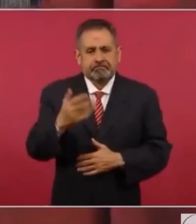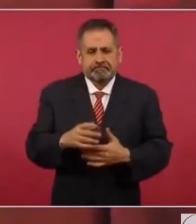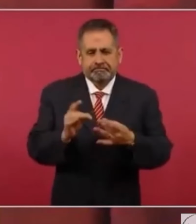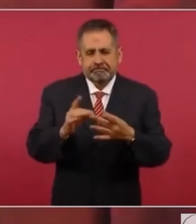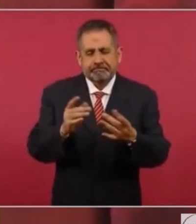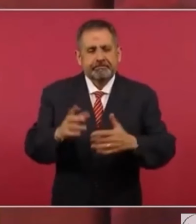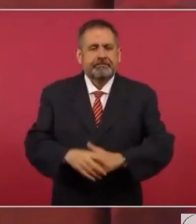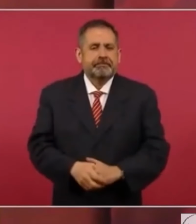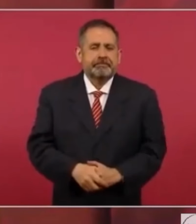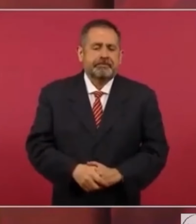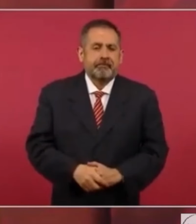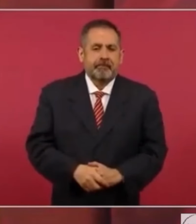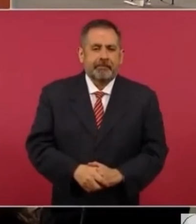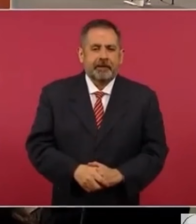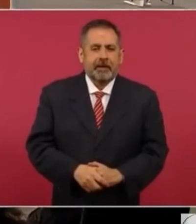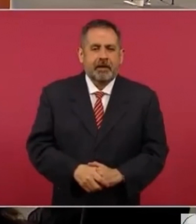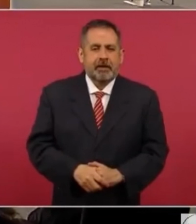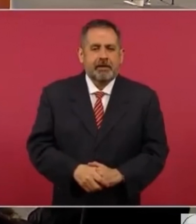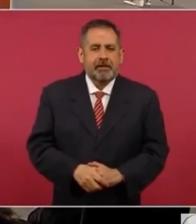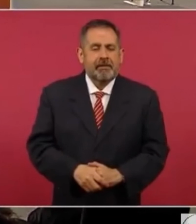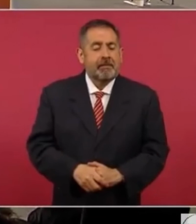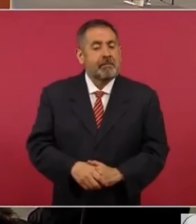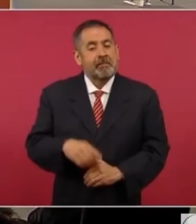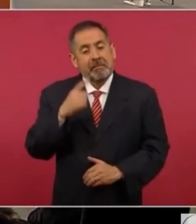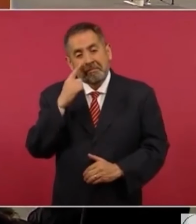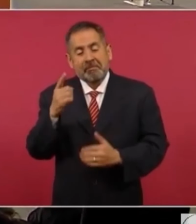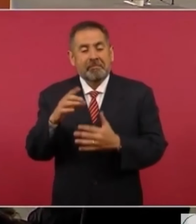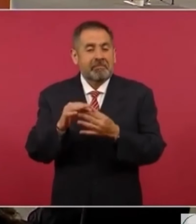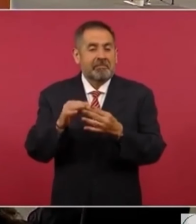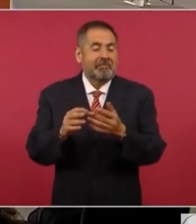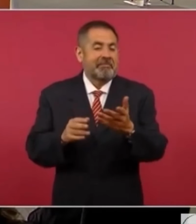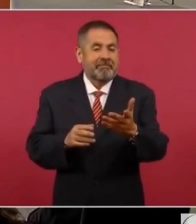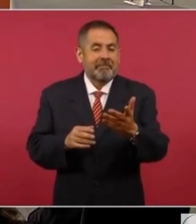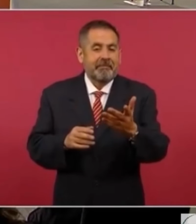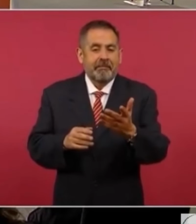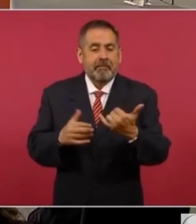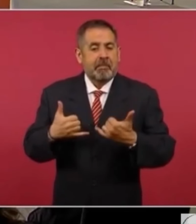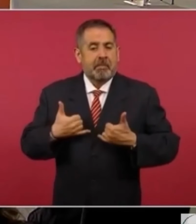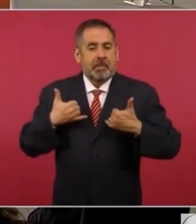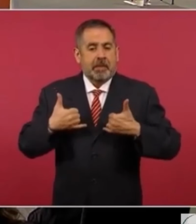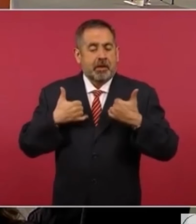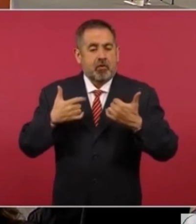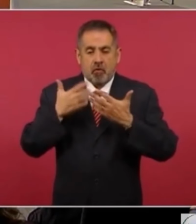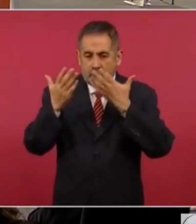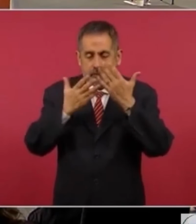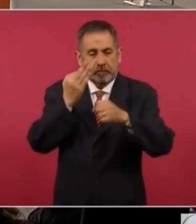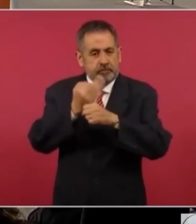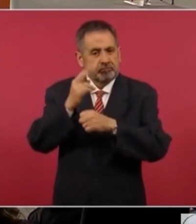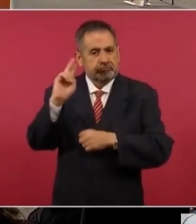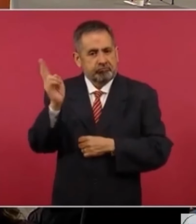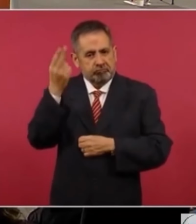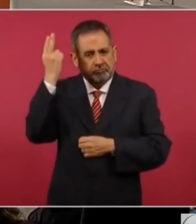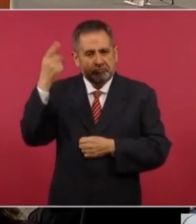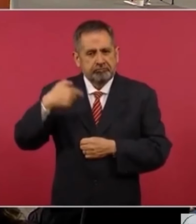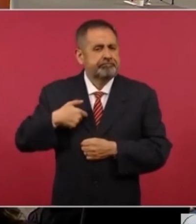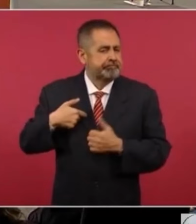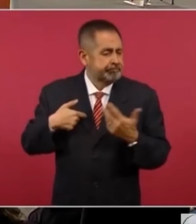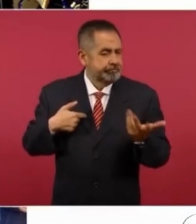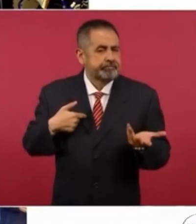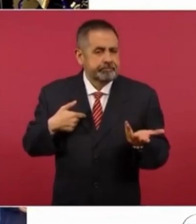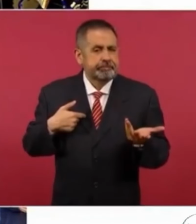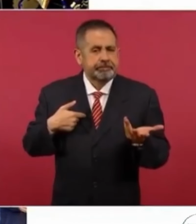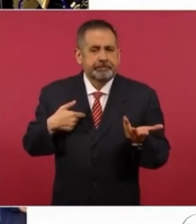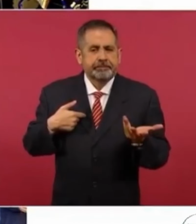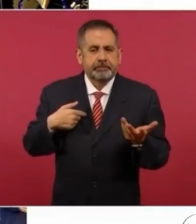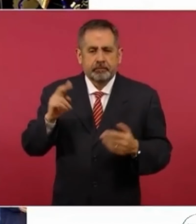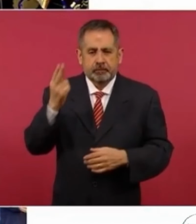decir, vamos con la siguiente. Aquí una joven, soy estudiante universitaria